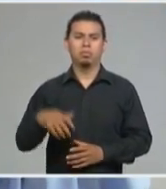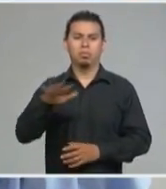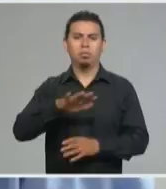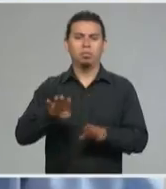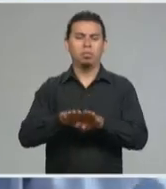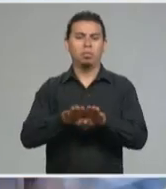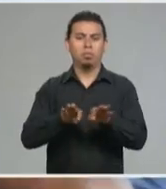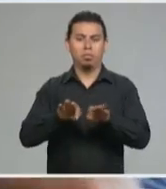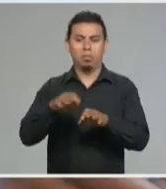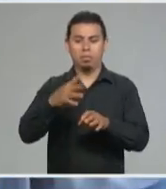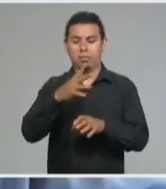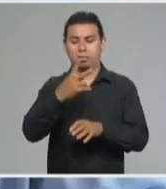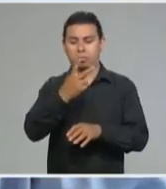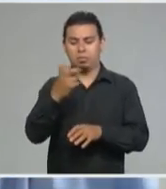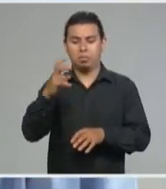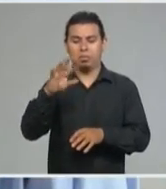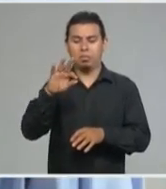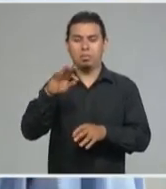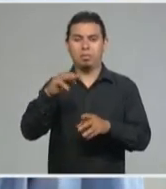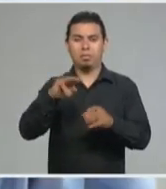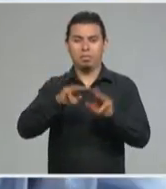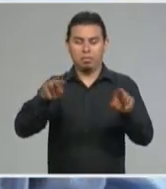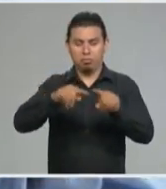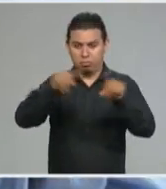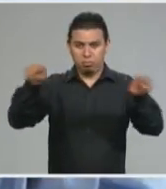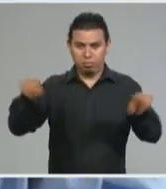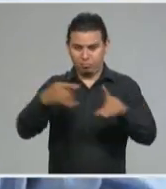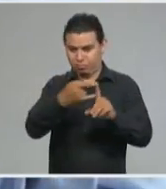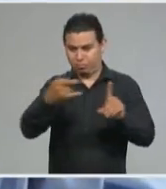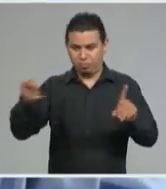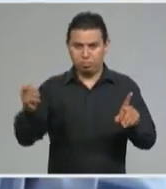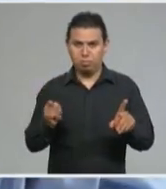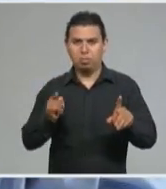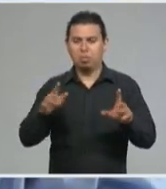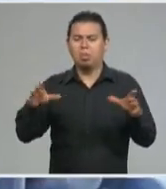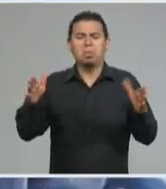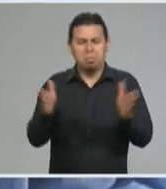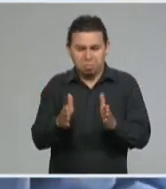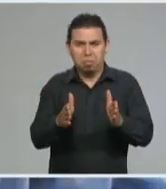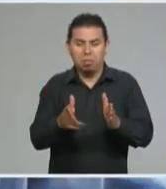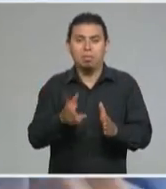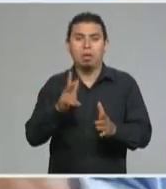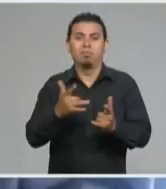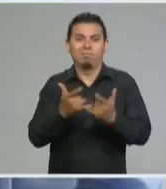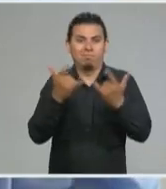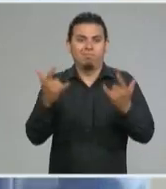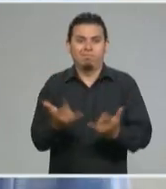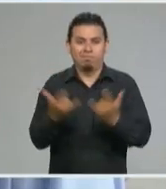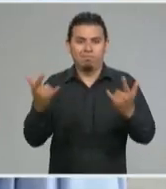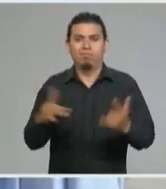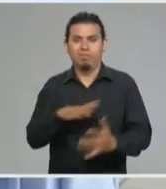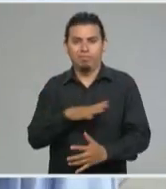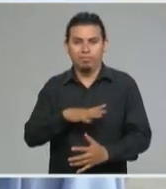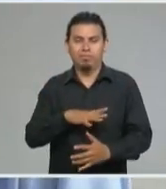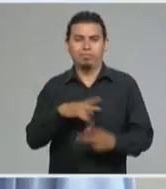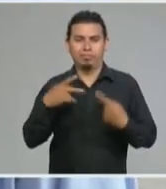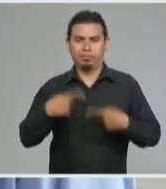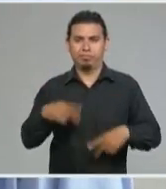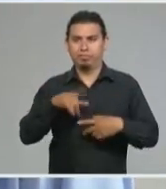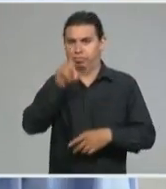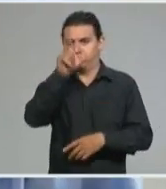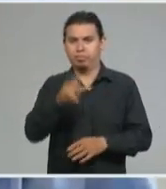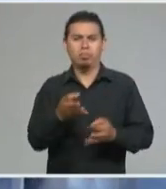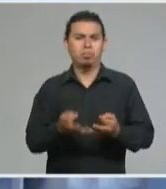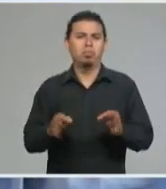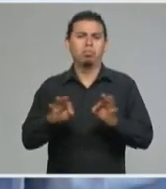metros cuadrados, representar 500 años de historia es un área muy, muy pequeña, pero a final de cuentas culminamos también con un personaje muy importante